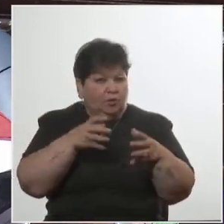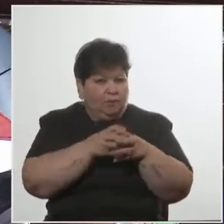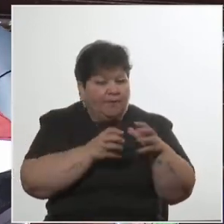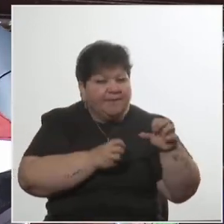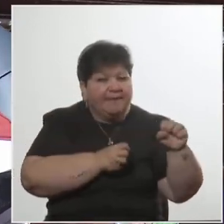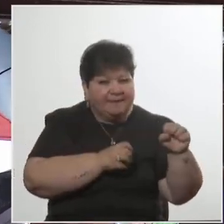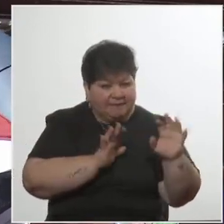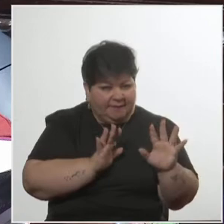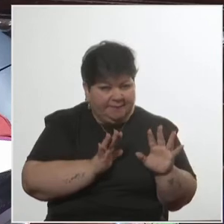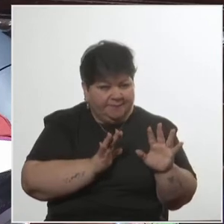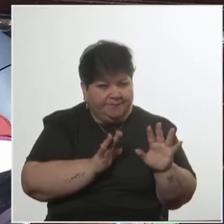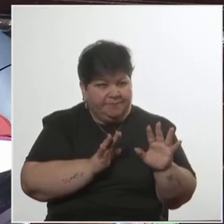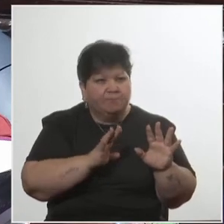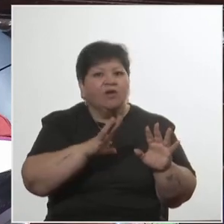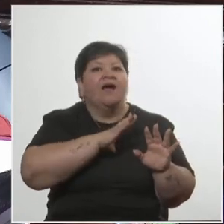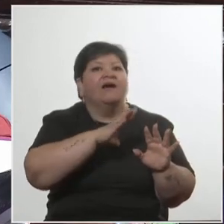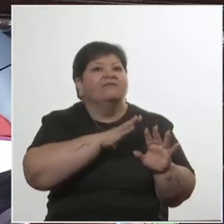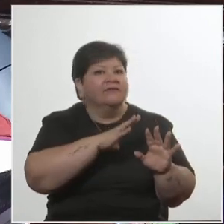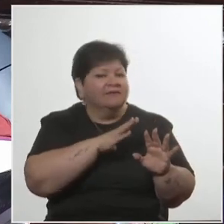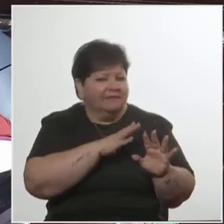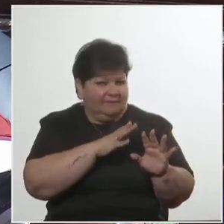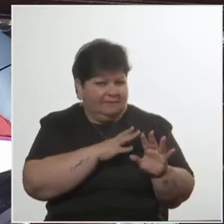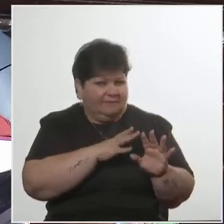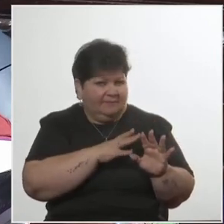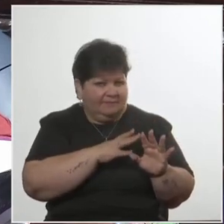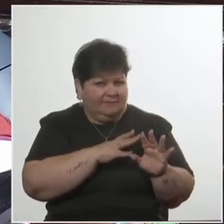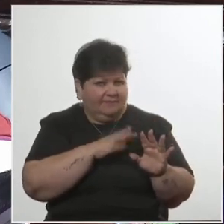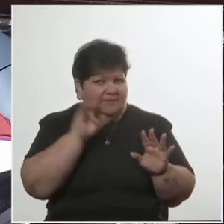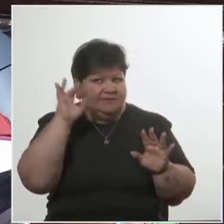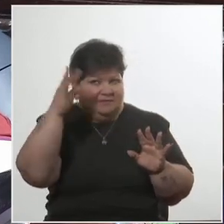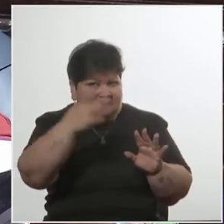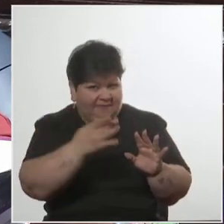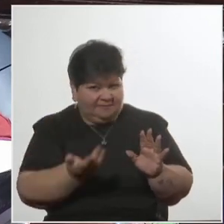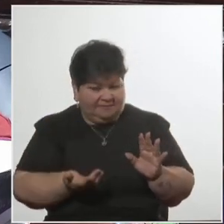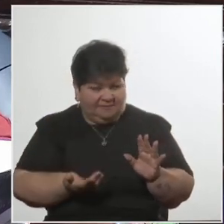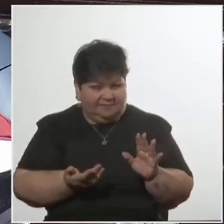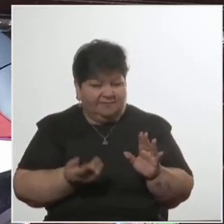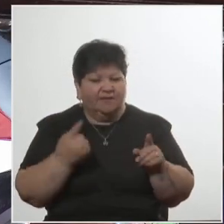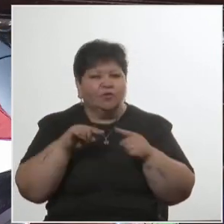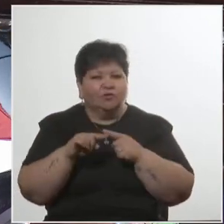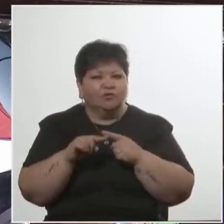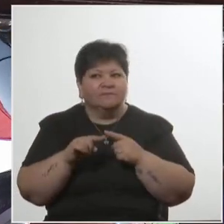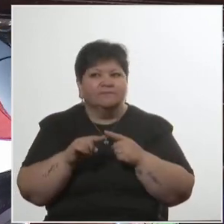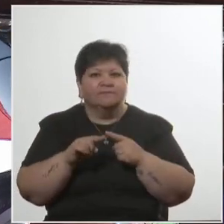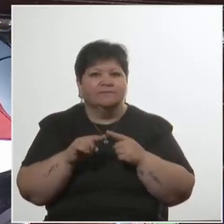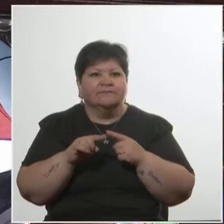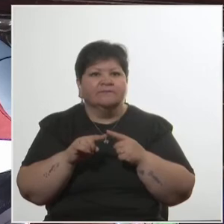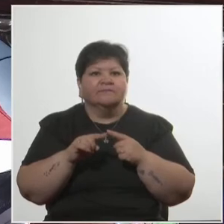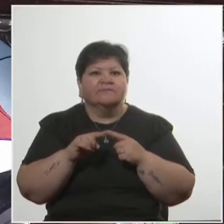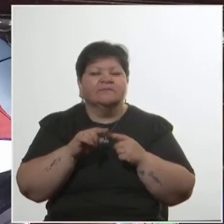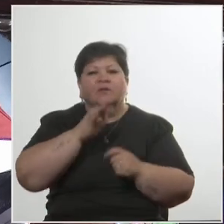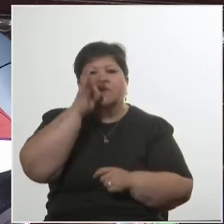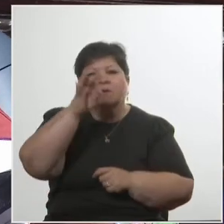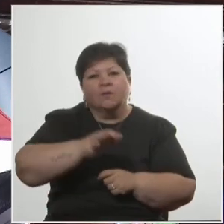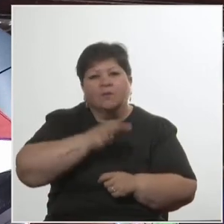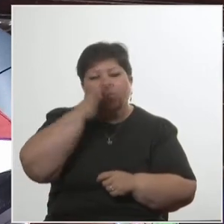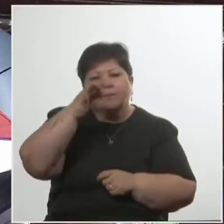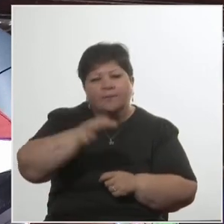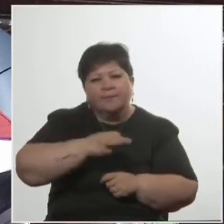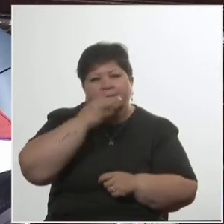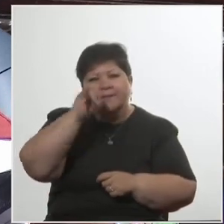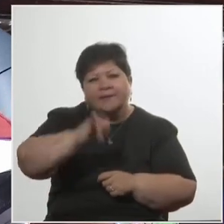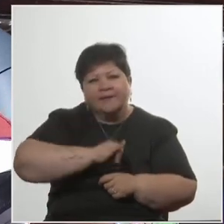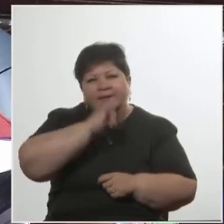este existió y existió con fuerza en el Uruguay y ahí este describe un Universo